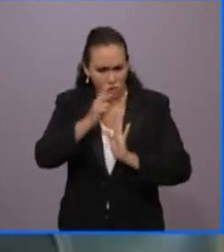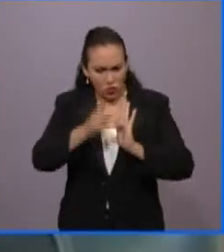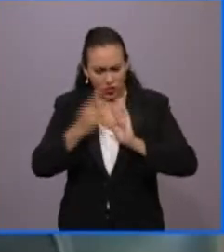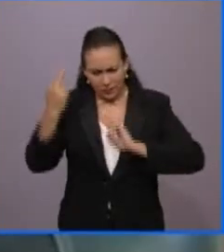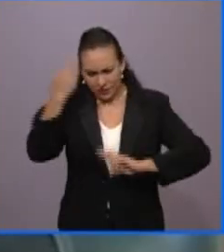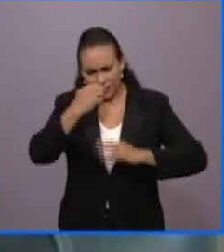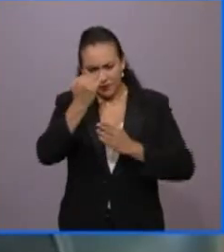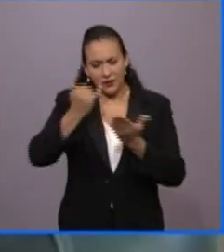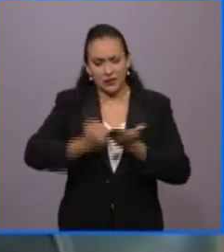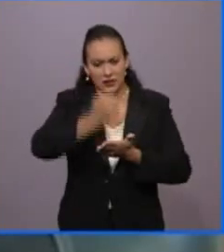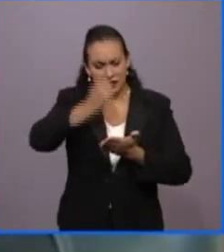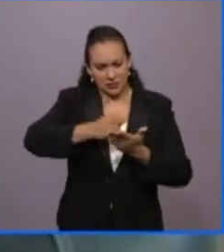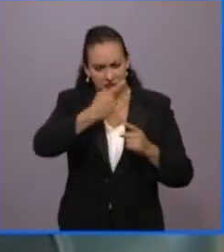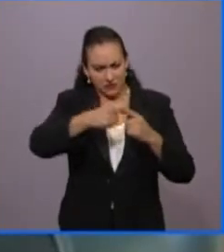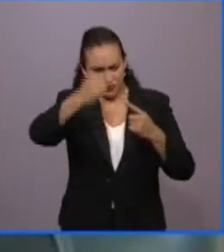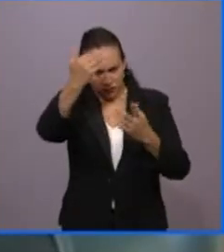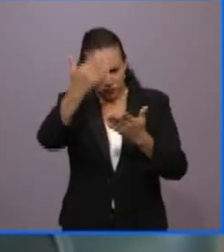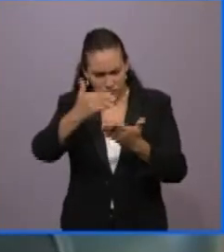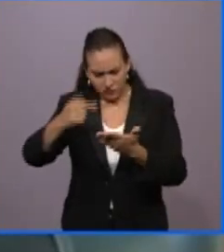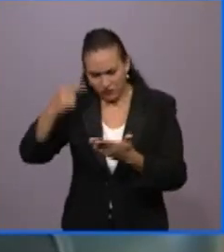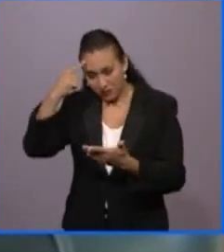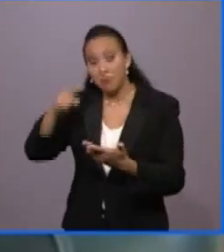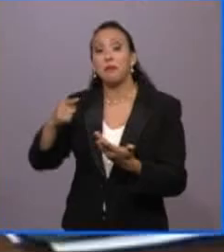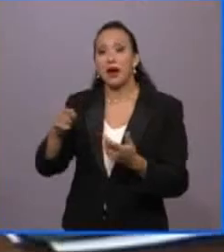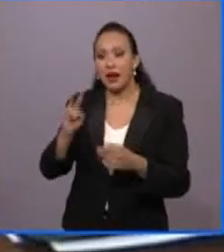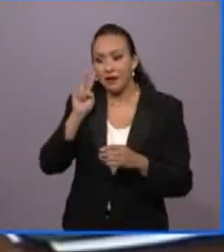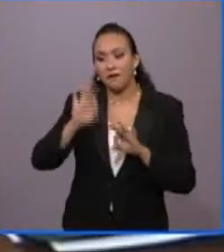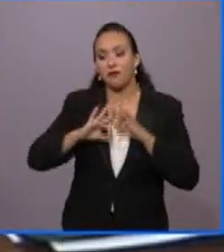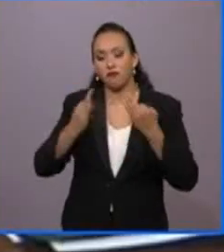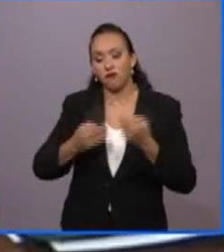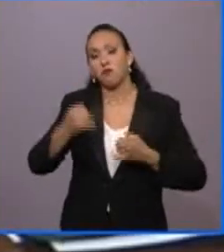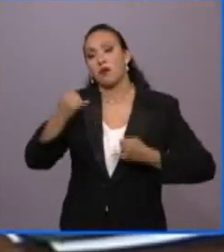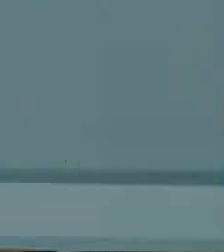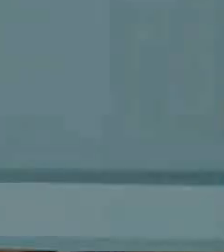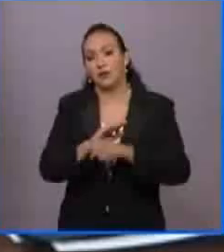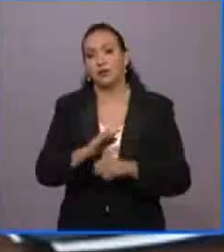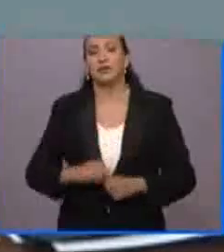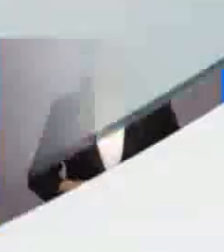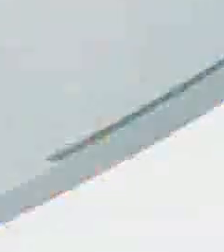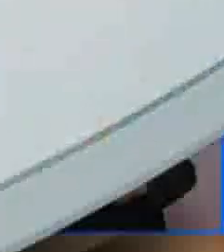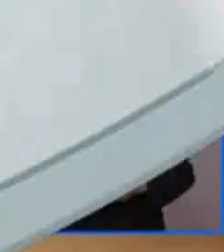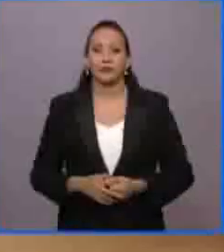diversas sentencias e implementación de medidas provisionales.